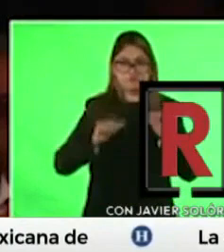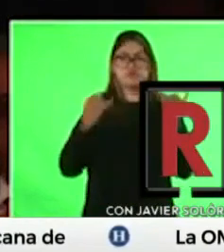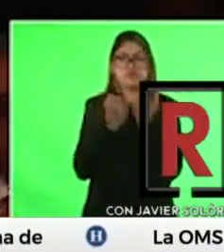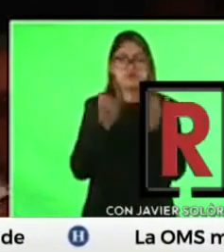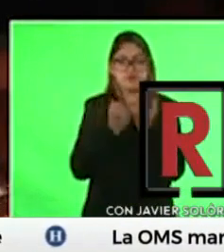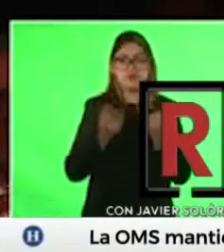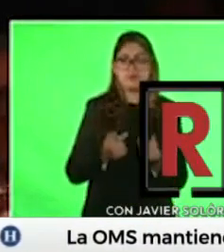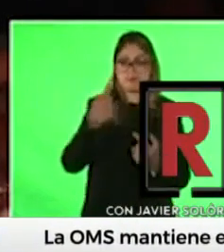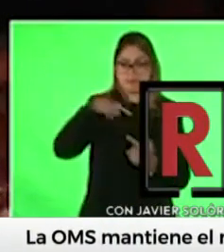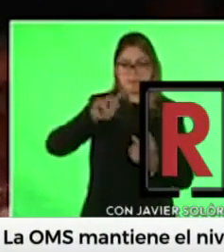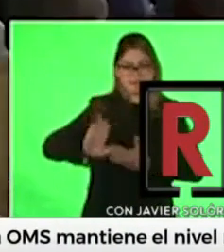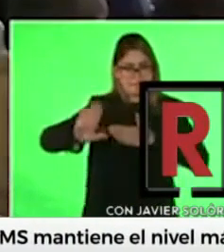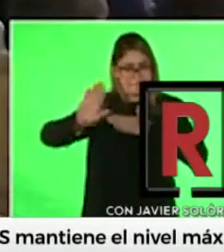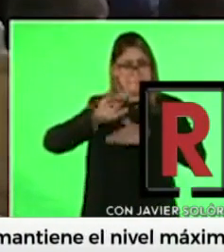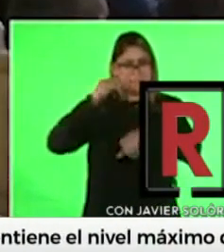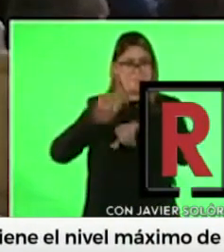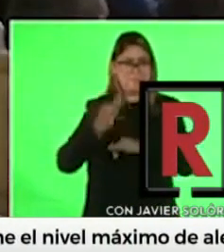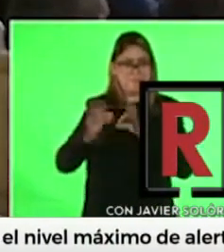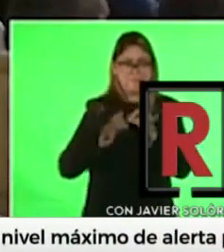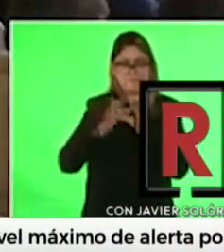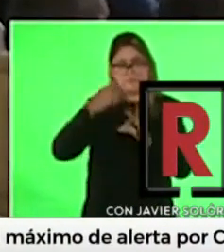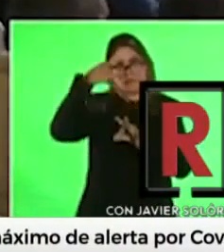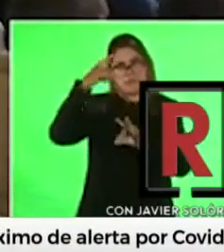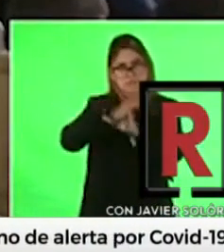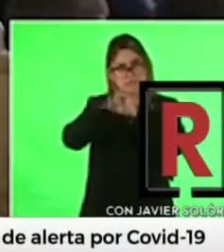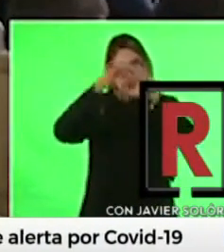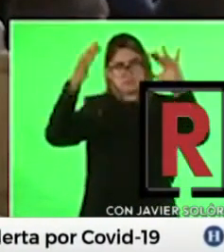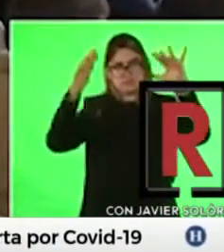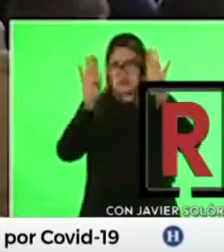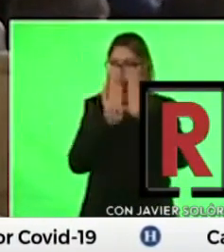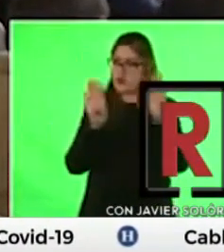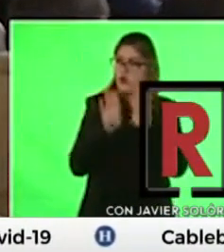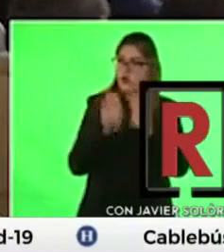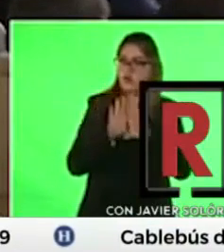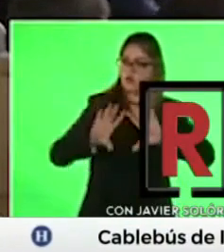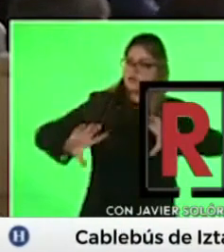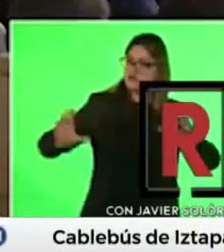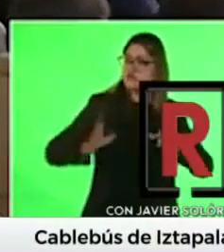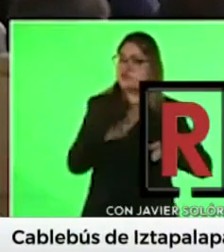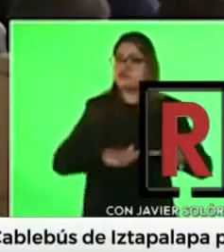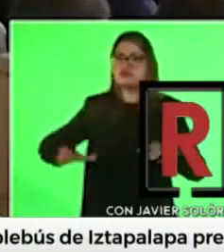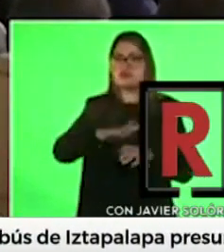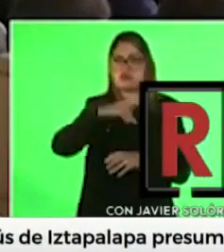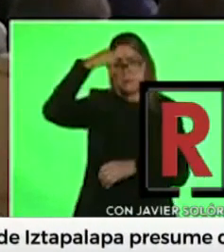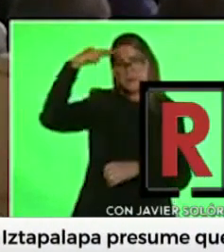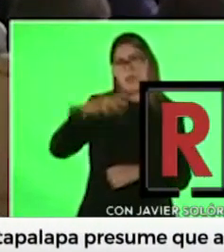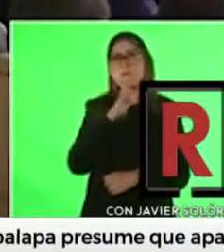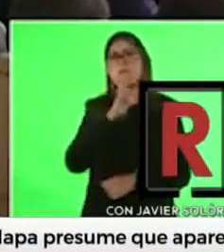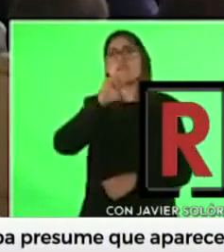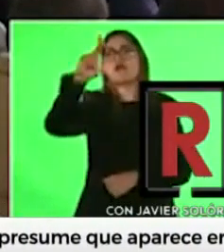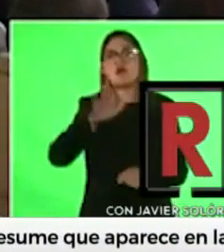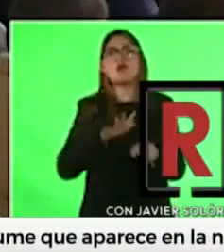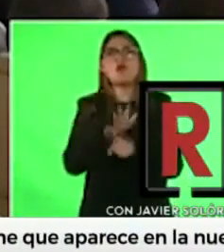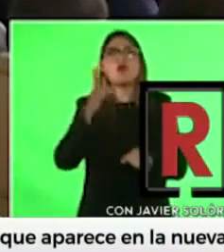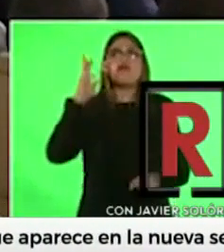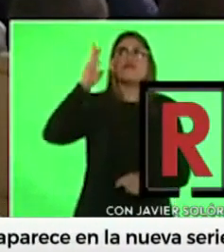cuando las diferencias empiecen a emerger? ¿Y de qué manera se van a tejer puentes para evitar que esto también sea un movimiento, una agrupación o